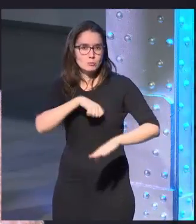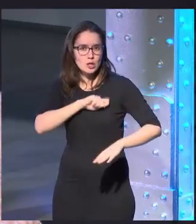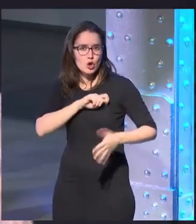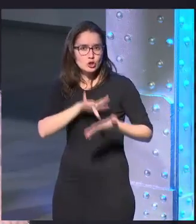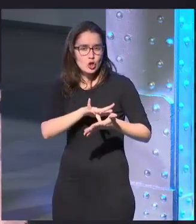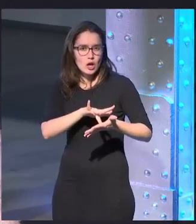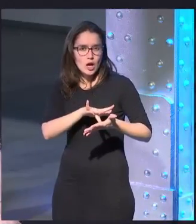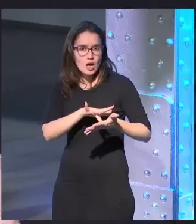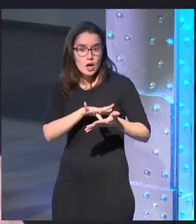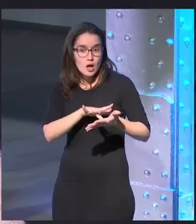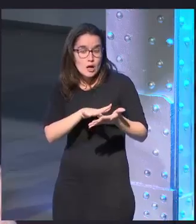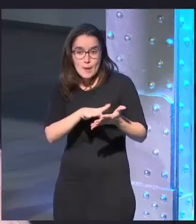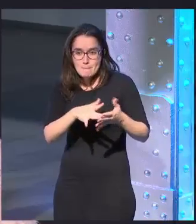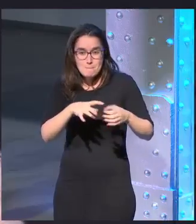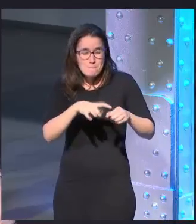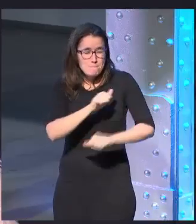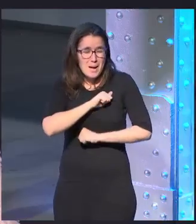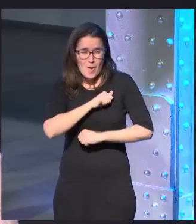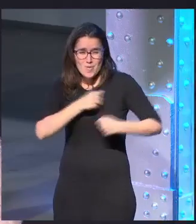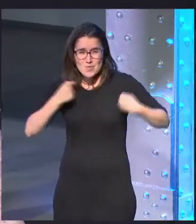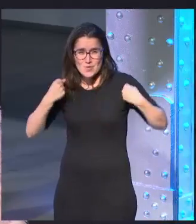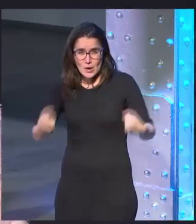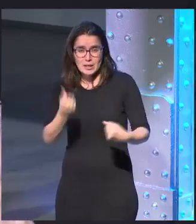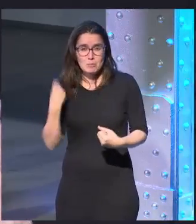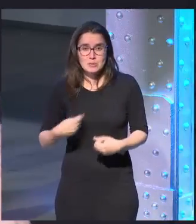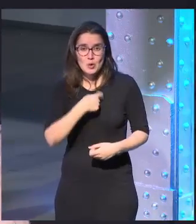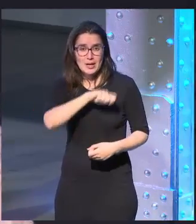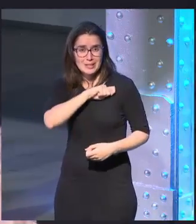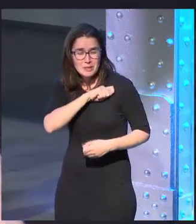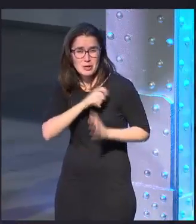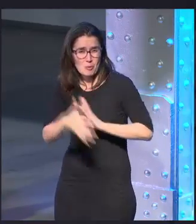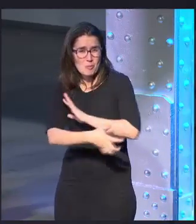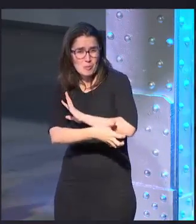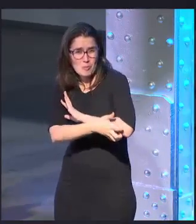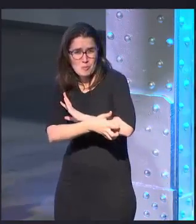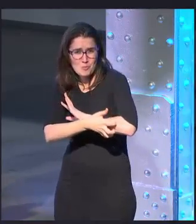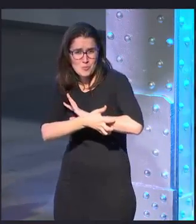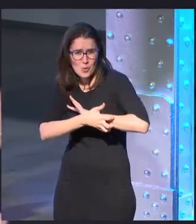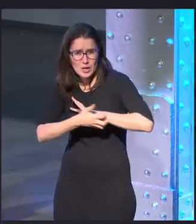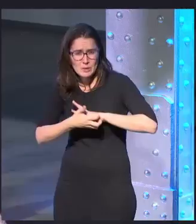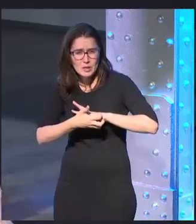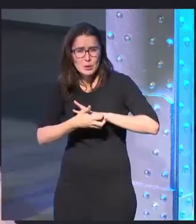encuentra con una sangría de desempleo tan profunda como la que había en España, con un empobrecimiento tan